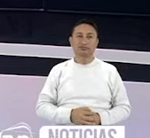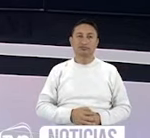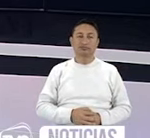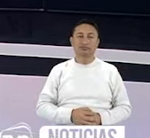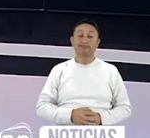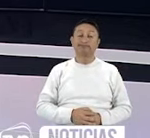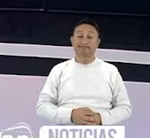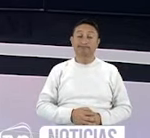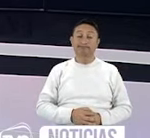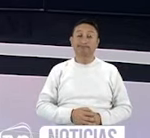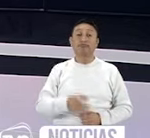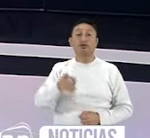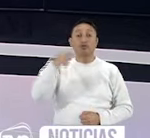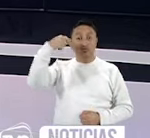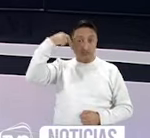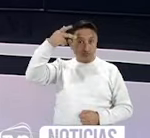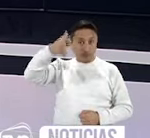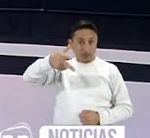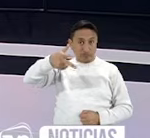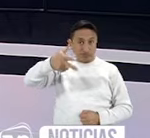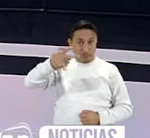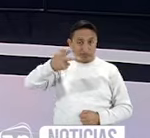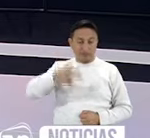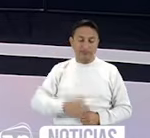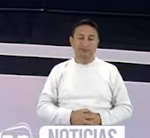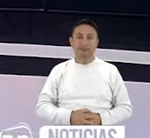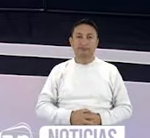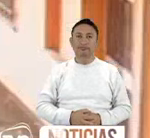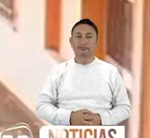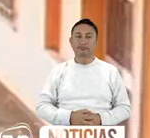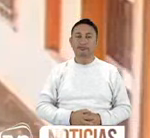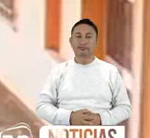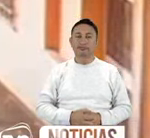de seguridad grabó el crimen.